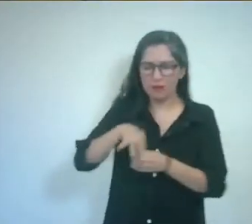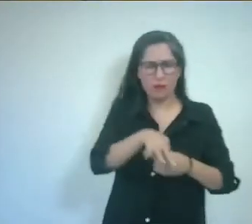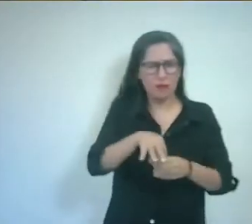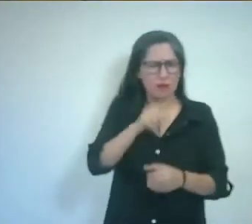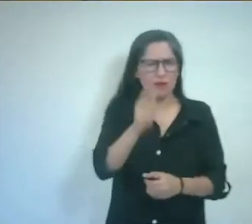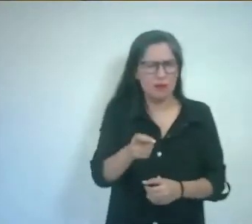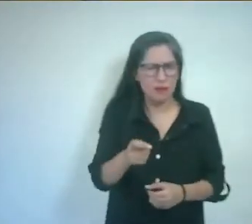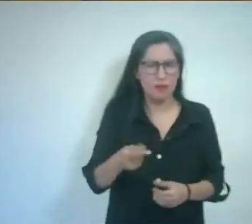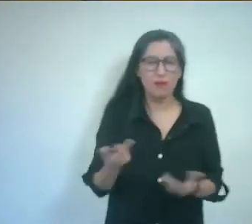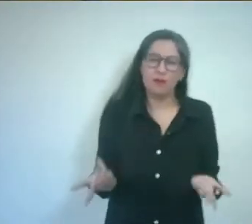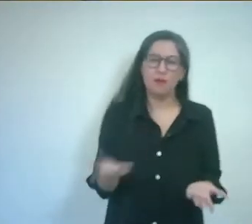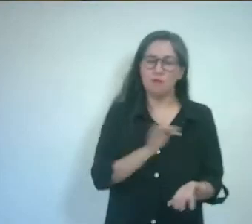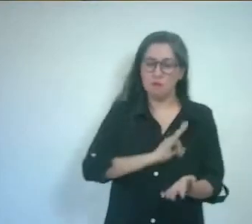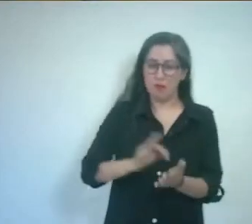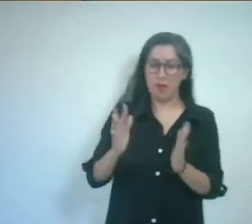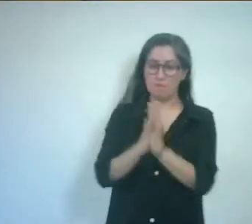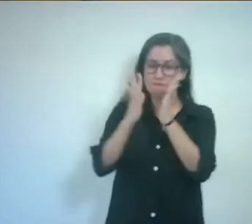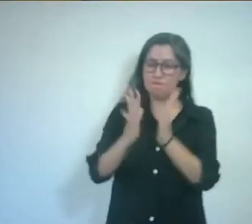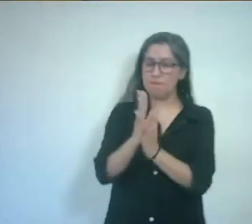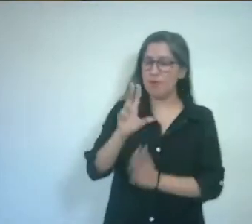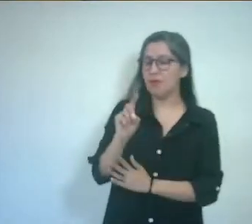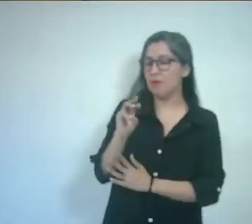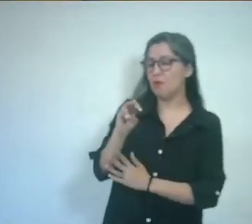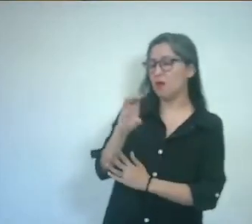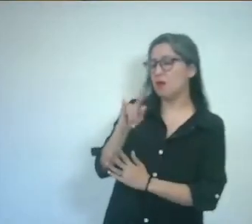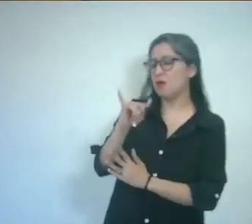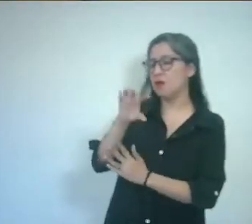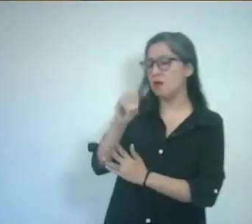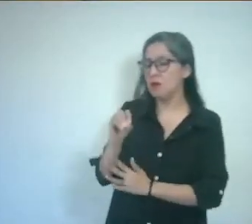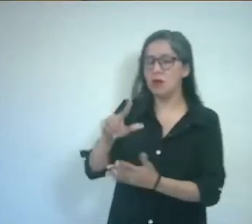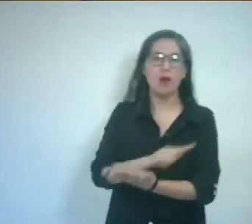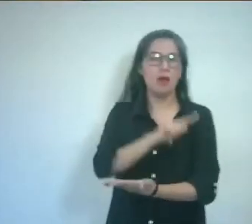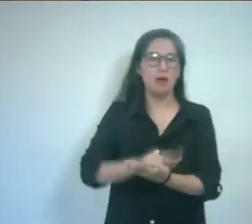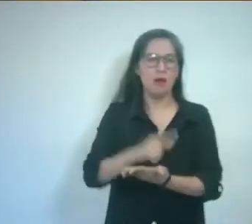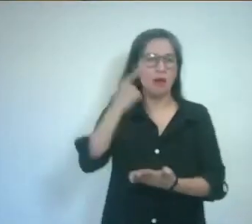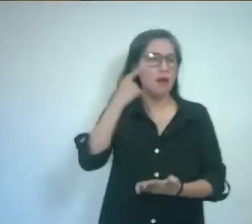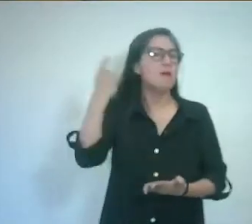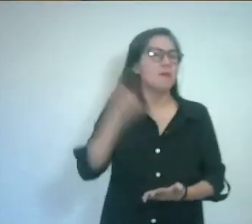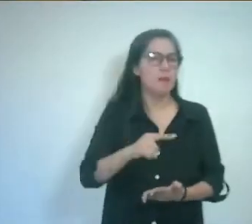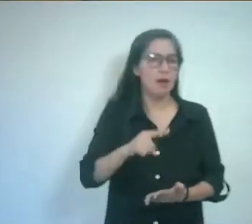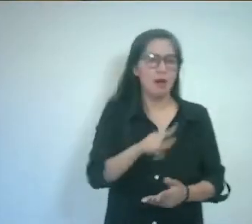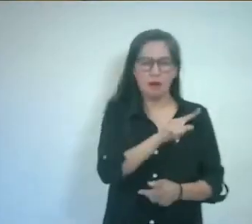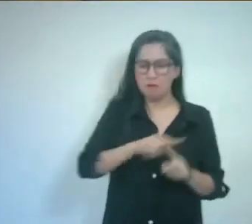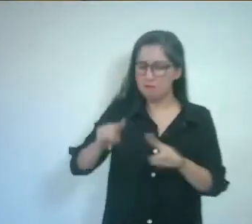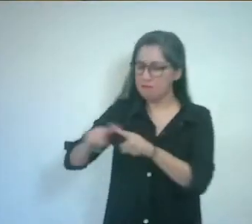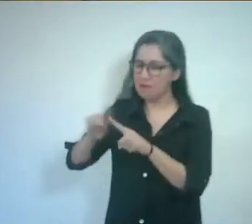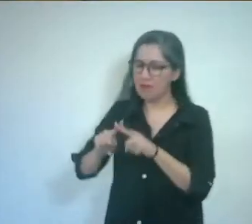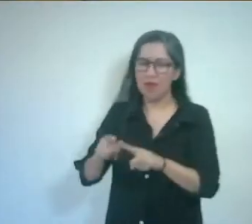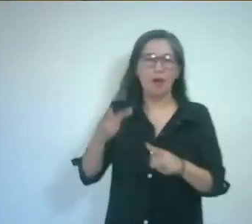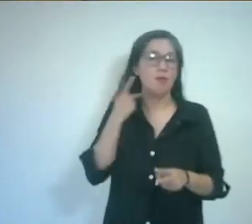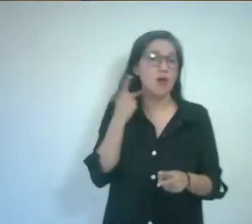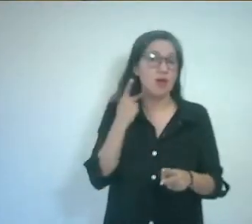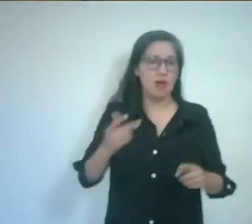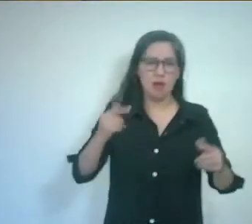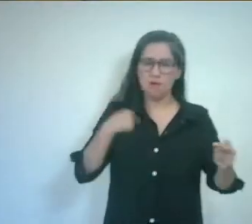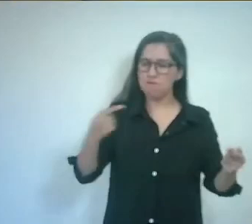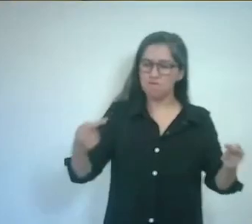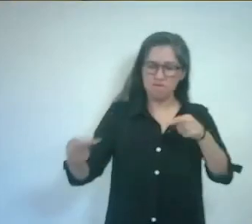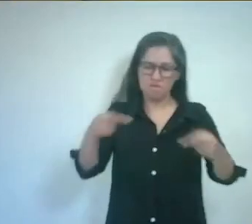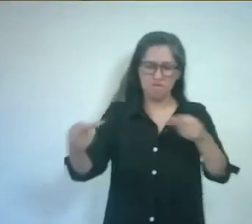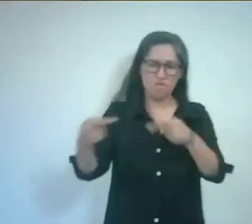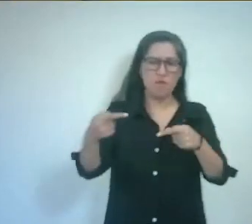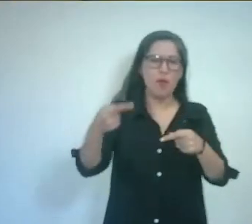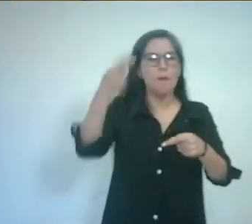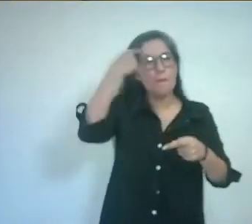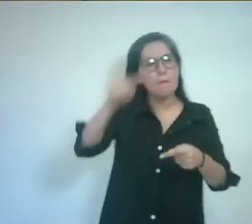sistema democrático y legal para que la ciudadanía y los actores políticos diriman sus diferencias políticas de manera civilizada para